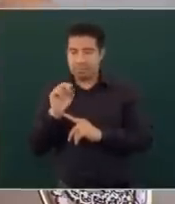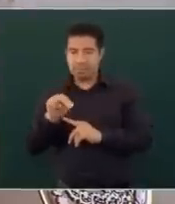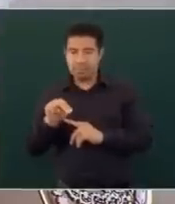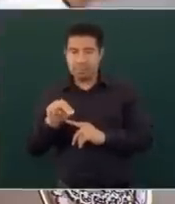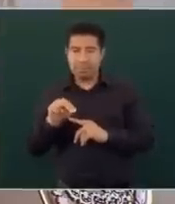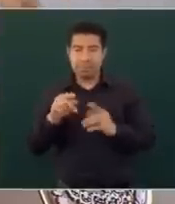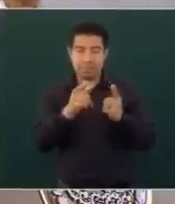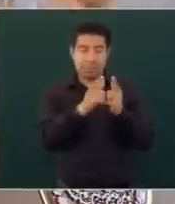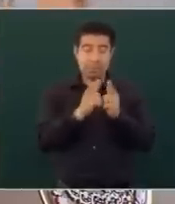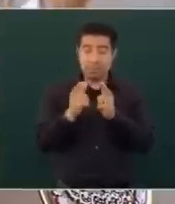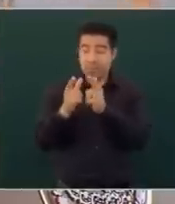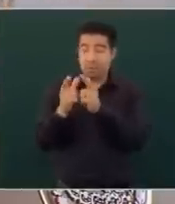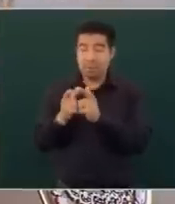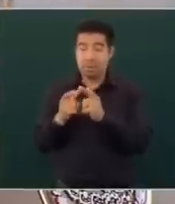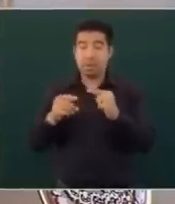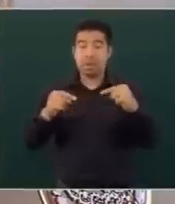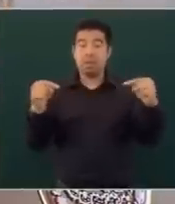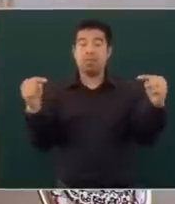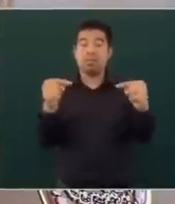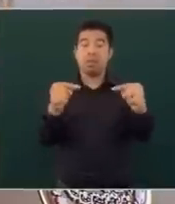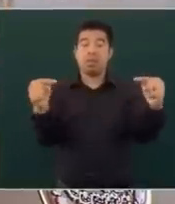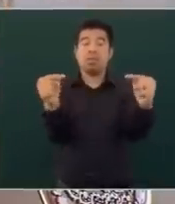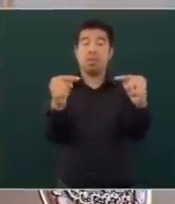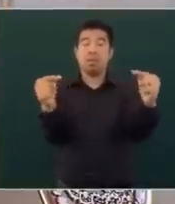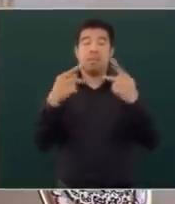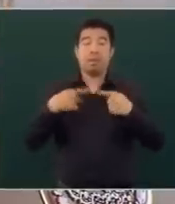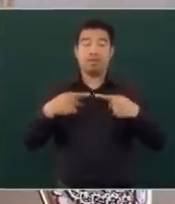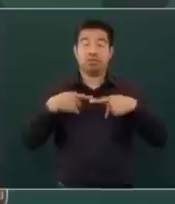la gente a pelear